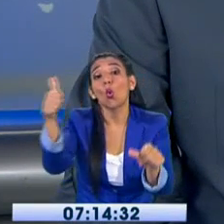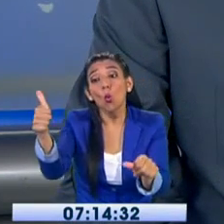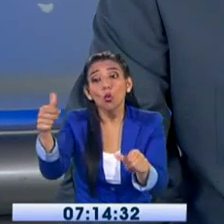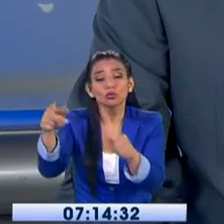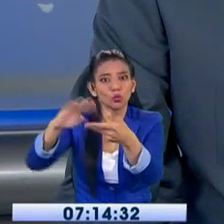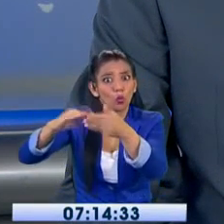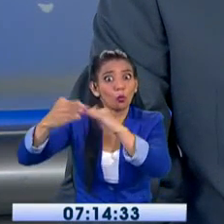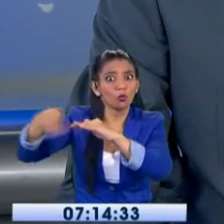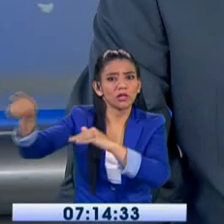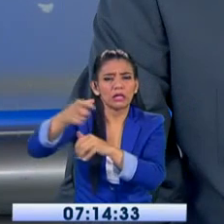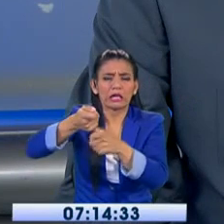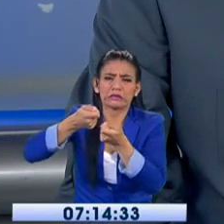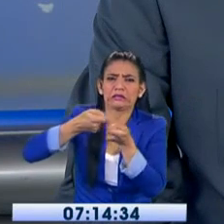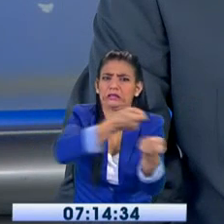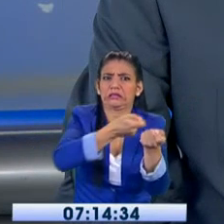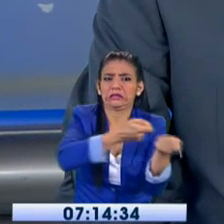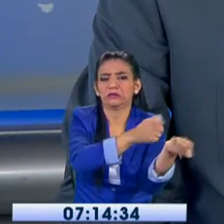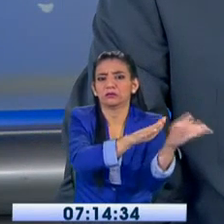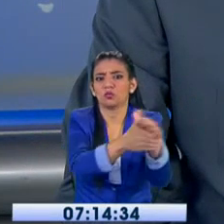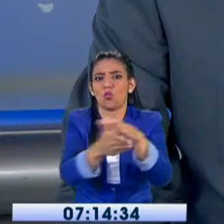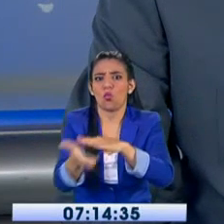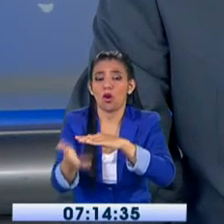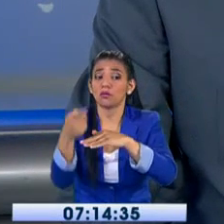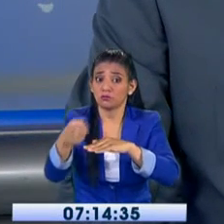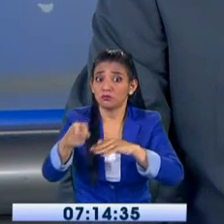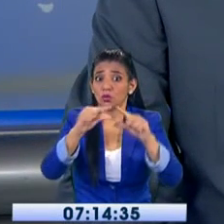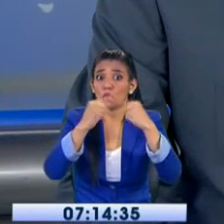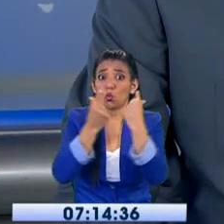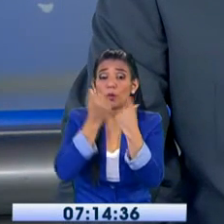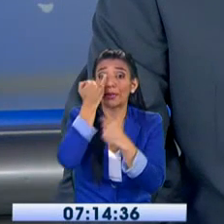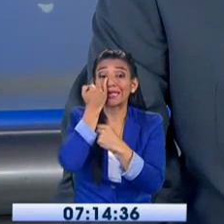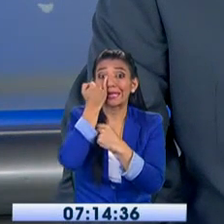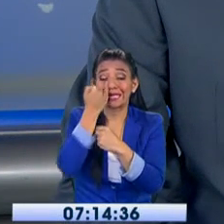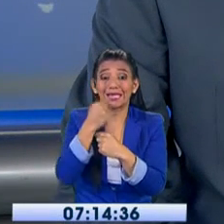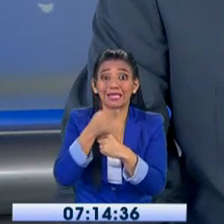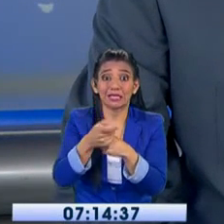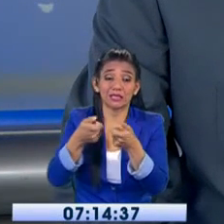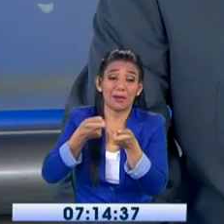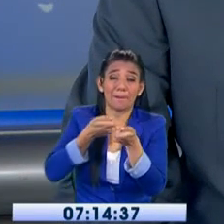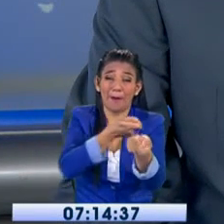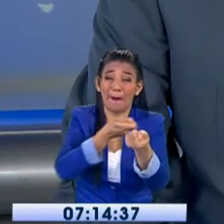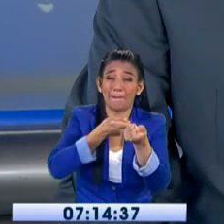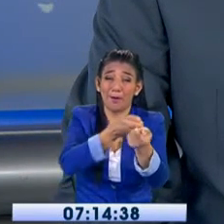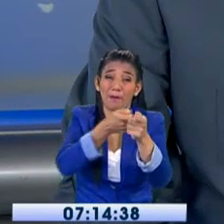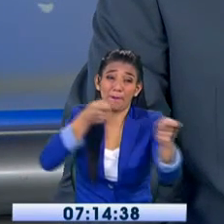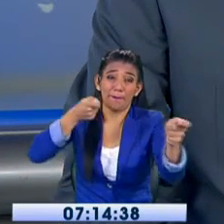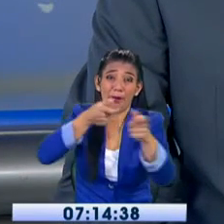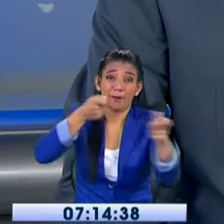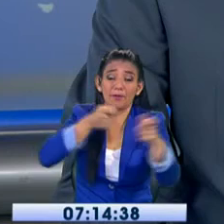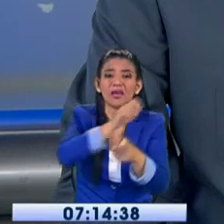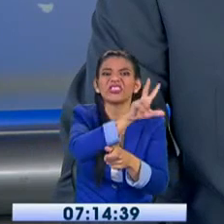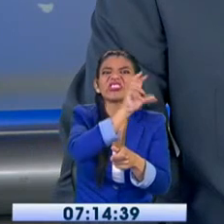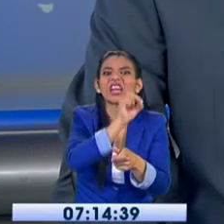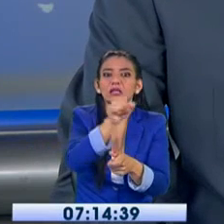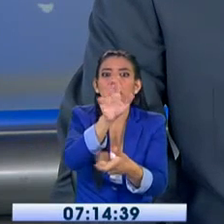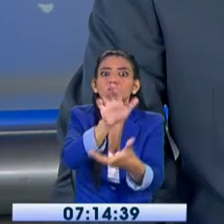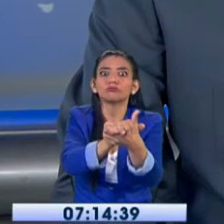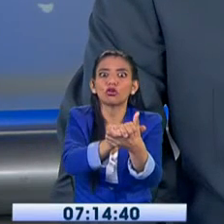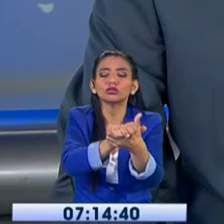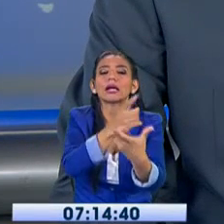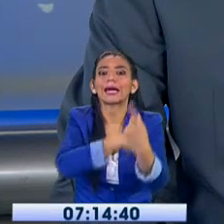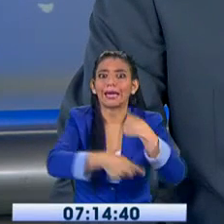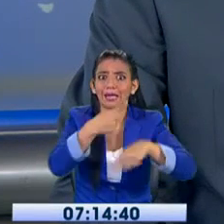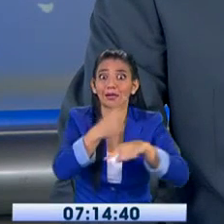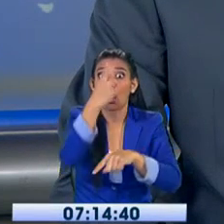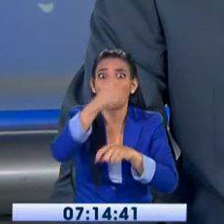Según información dada por la dirigencia de este grupo indígena ancestral, el hombre murió luego de recibir 30 lanzazos, mientras que su esposa escapó herida con